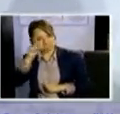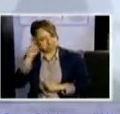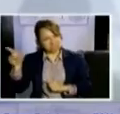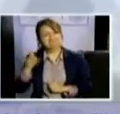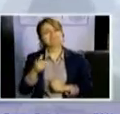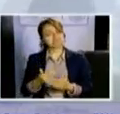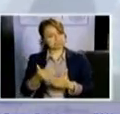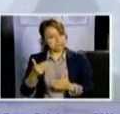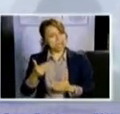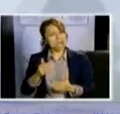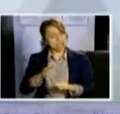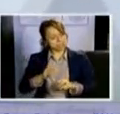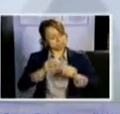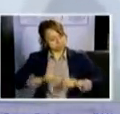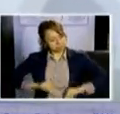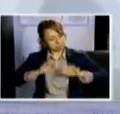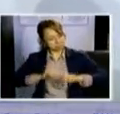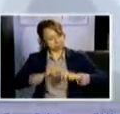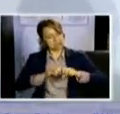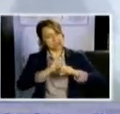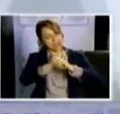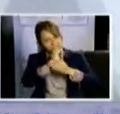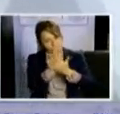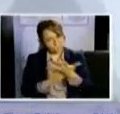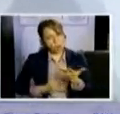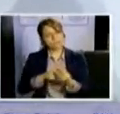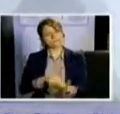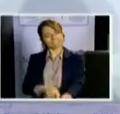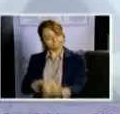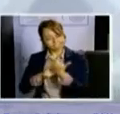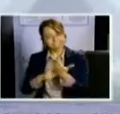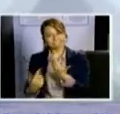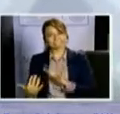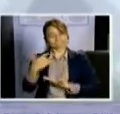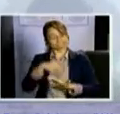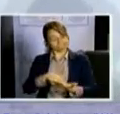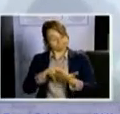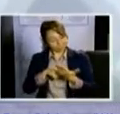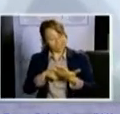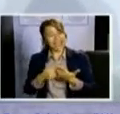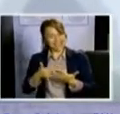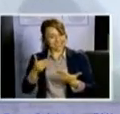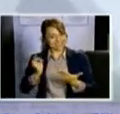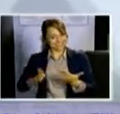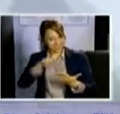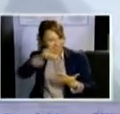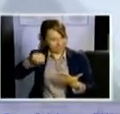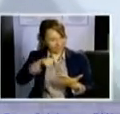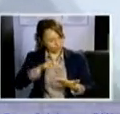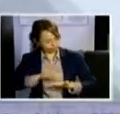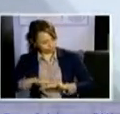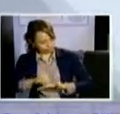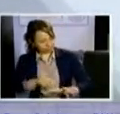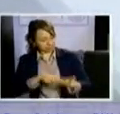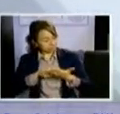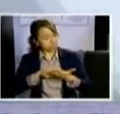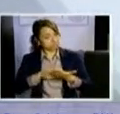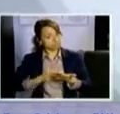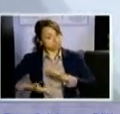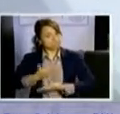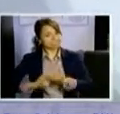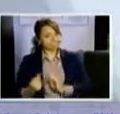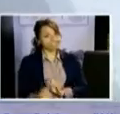resumen de lo que era el quinto informe y que por supuesto fue un evento excelente. Los compromisos que